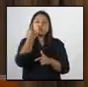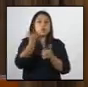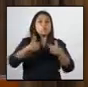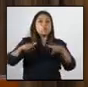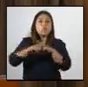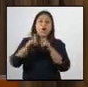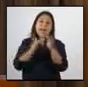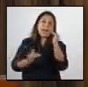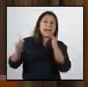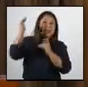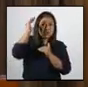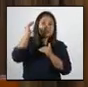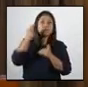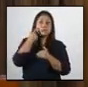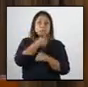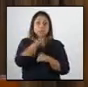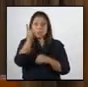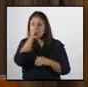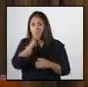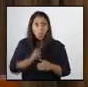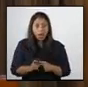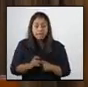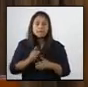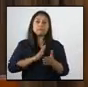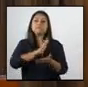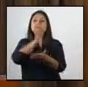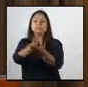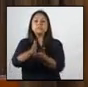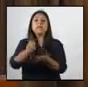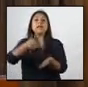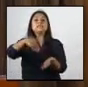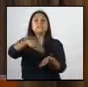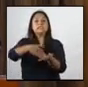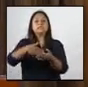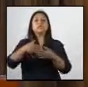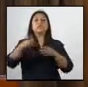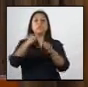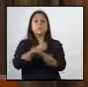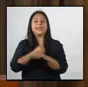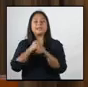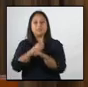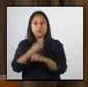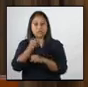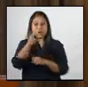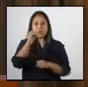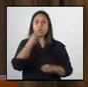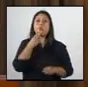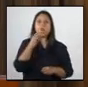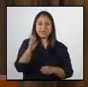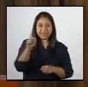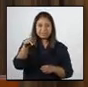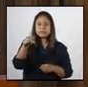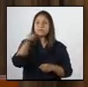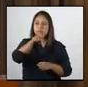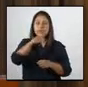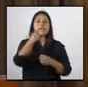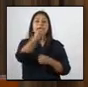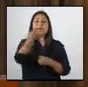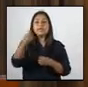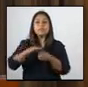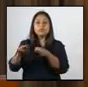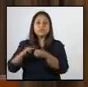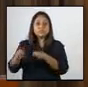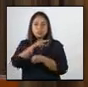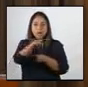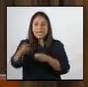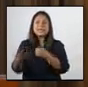no contar con un lugar vayan al coe municipal al centro de operaciones que está en cada uno de los municipios en